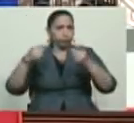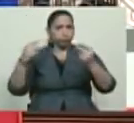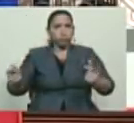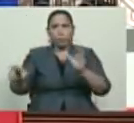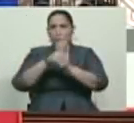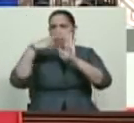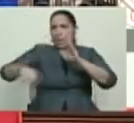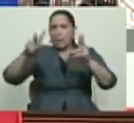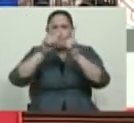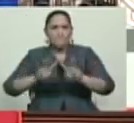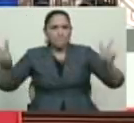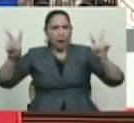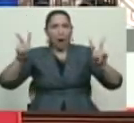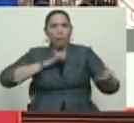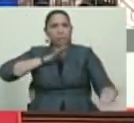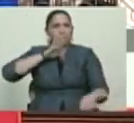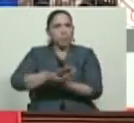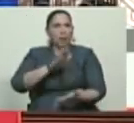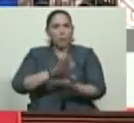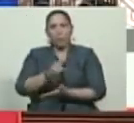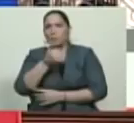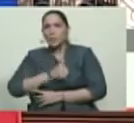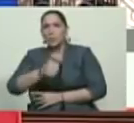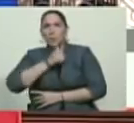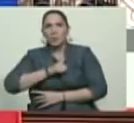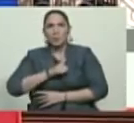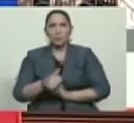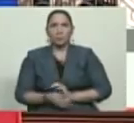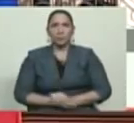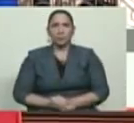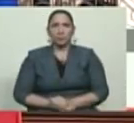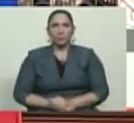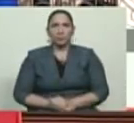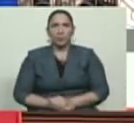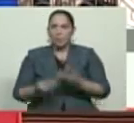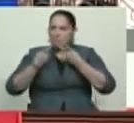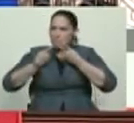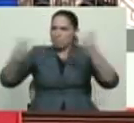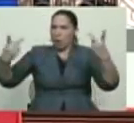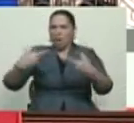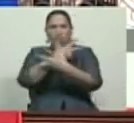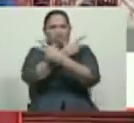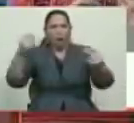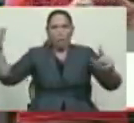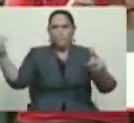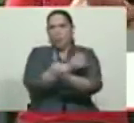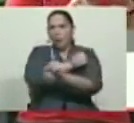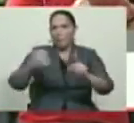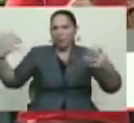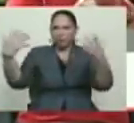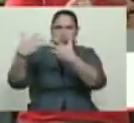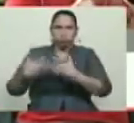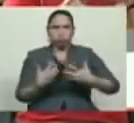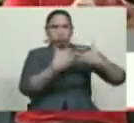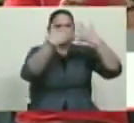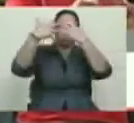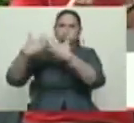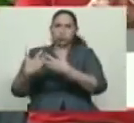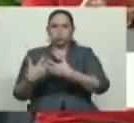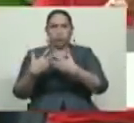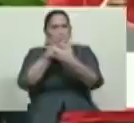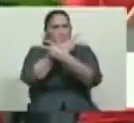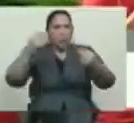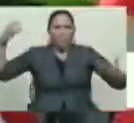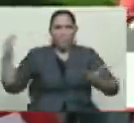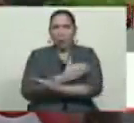paz a la concordia a la tranquilidad que le digamos no a la guarisma no a la violencia no al